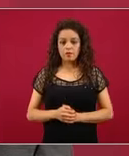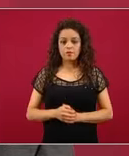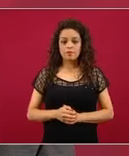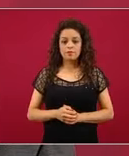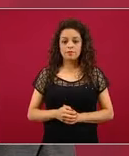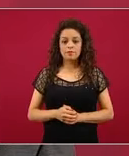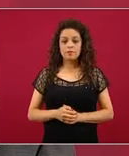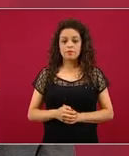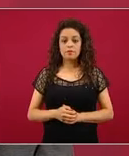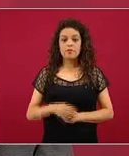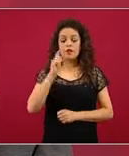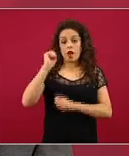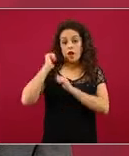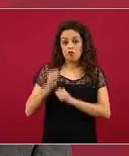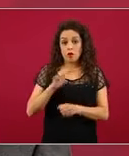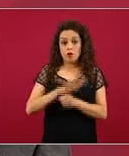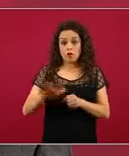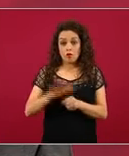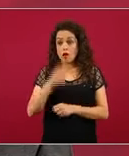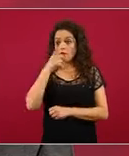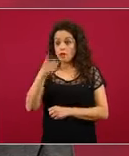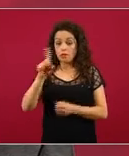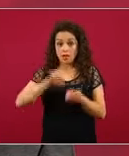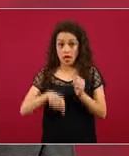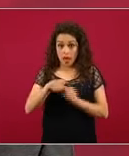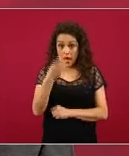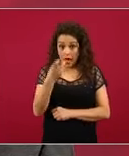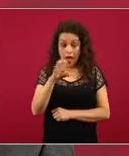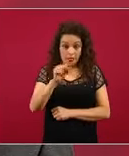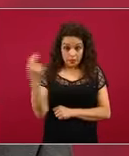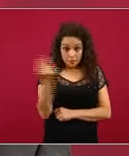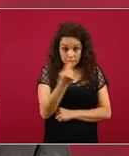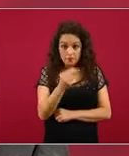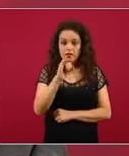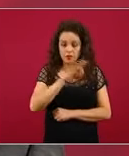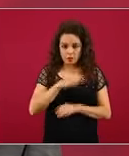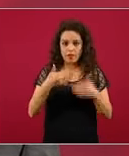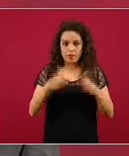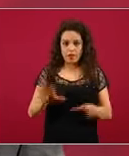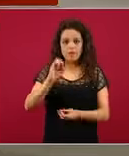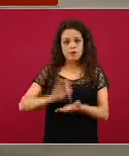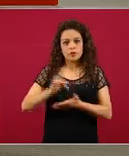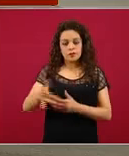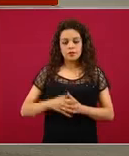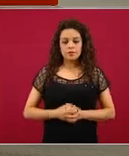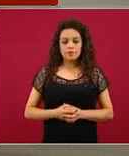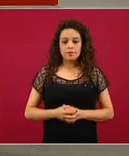las autoridades locales hayan establecido como esenciales. Muchas gracias.